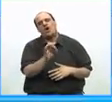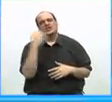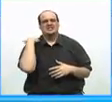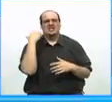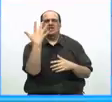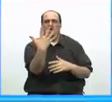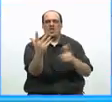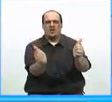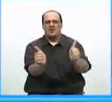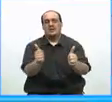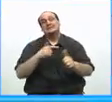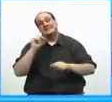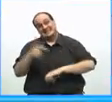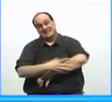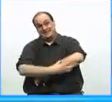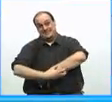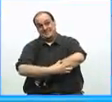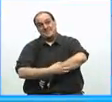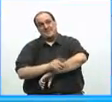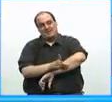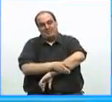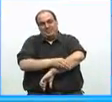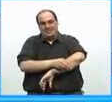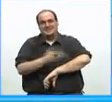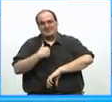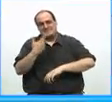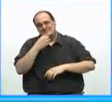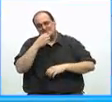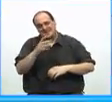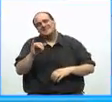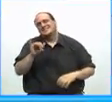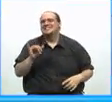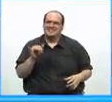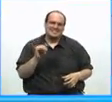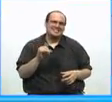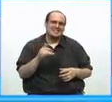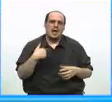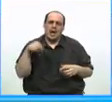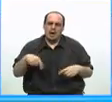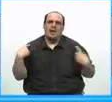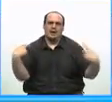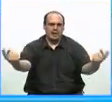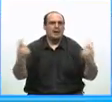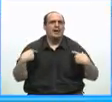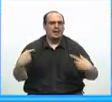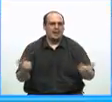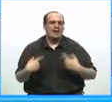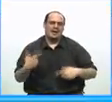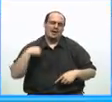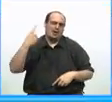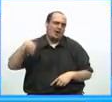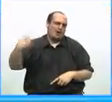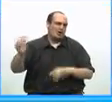los isquiotibiales estaban menos cargados No claro Sí sí para hacer la banda ya vamos a dejar a otro